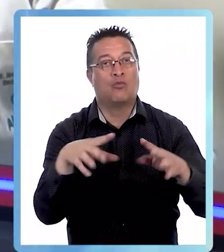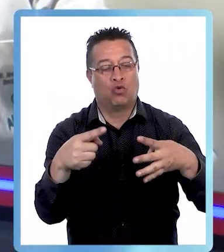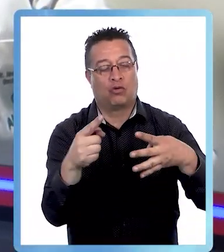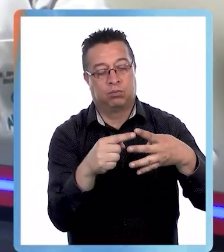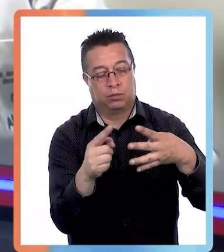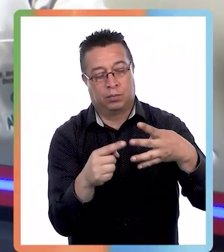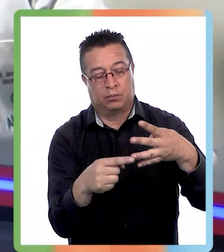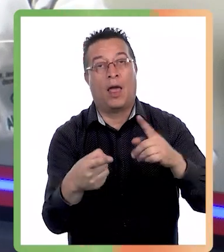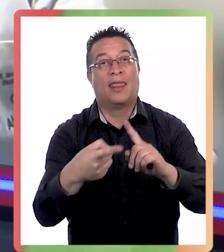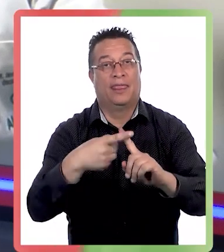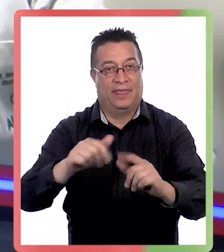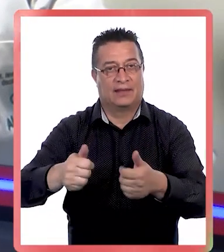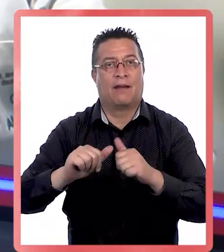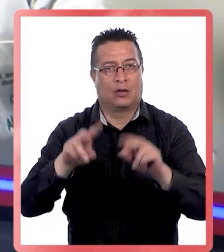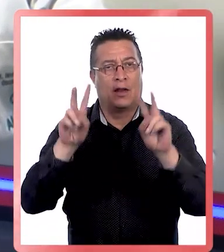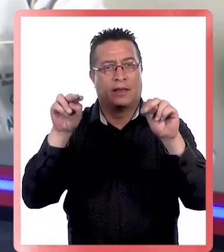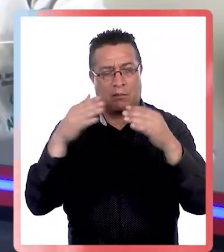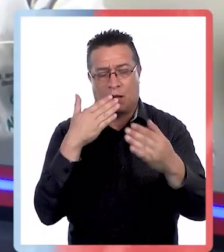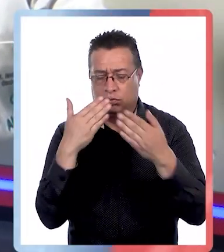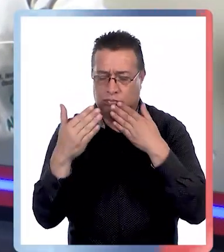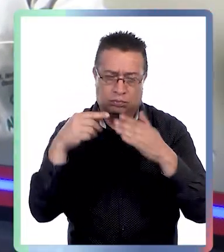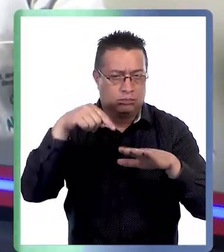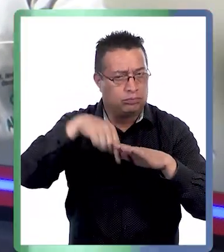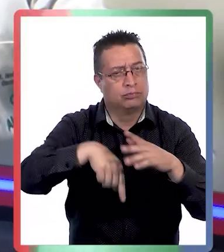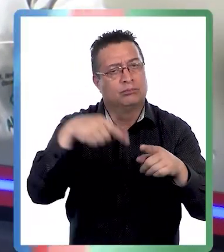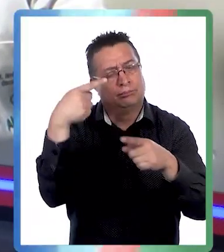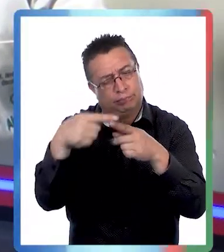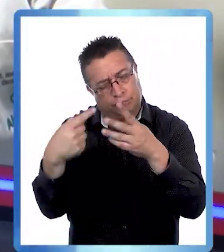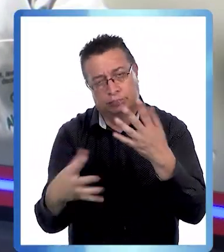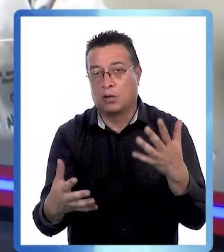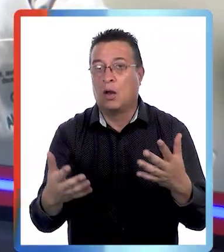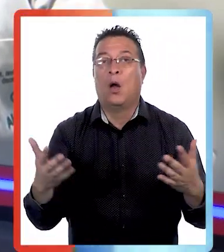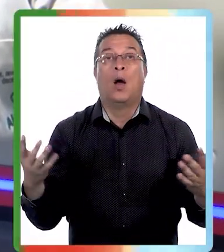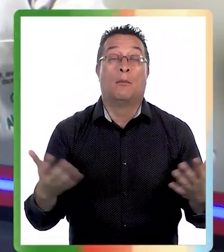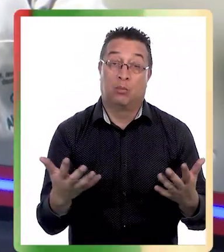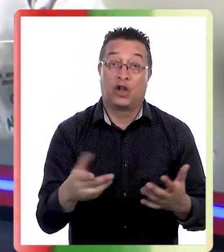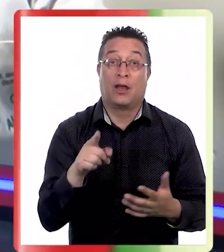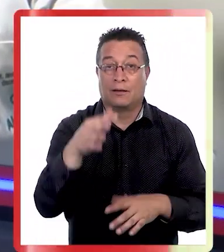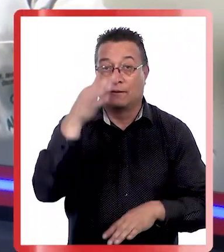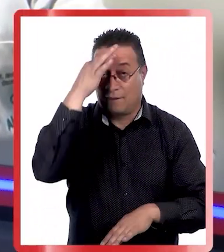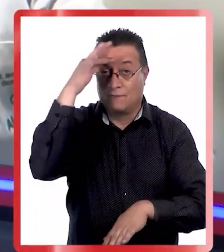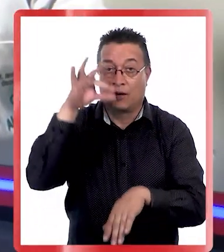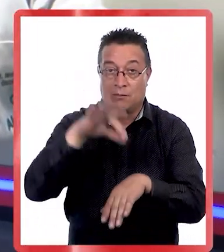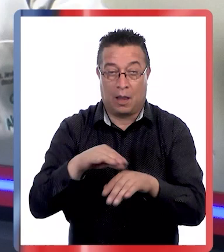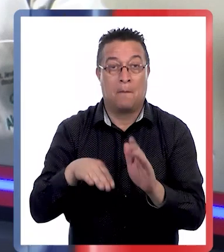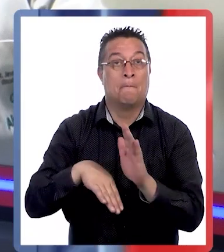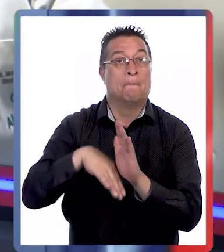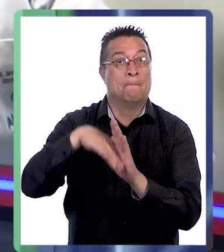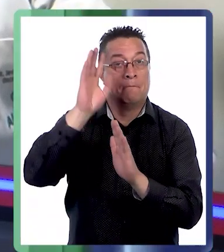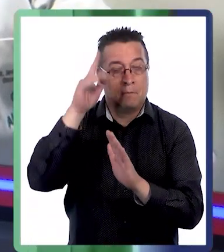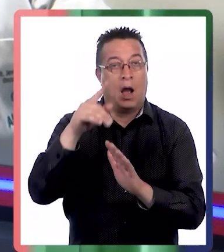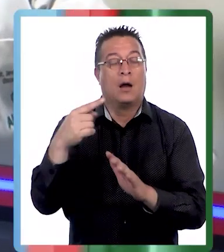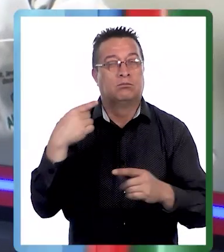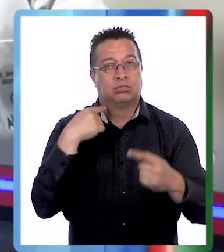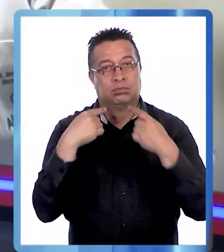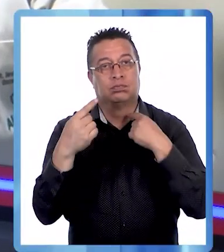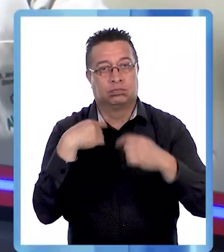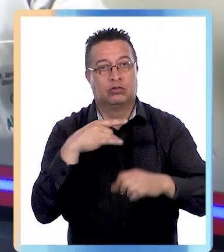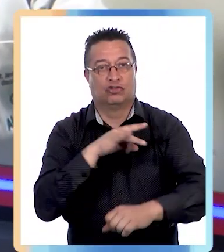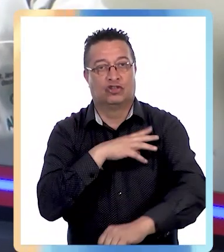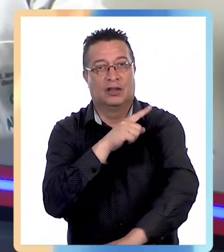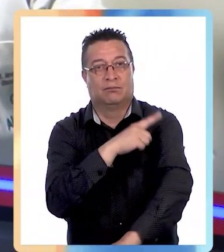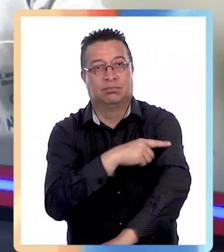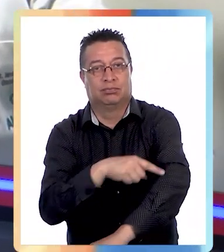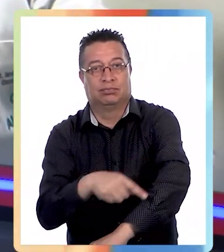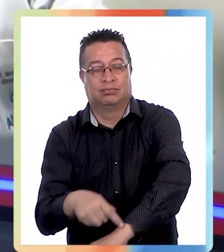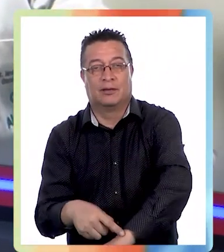y hay mucho que conversar respecto a esta materia, porque indudablemente es una de las enfermedades que más repercuten a lo largo del país. Pero